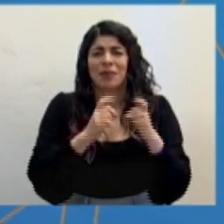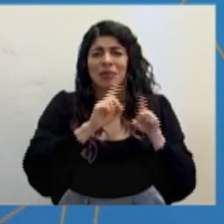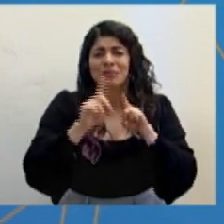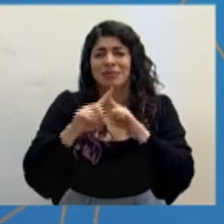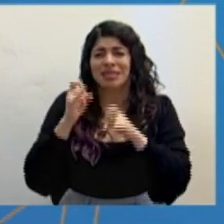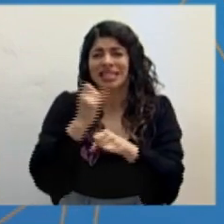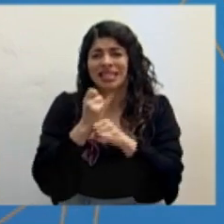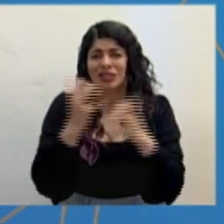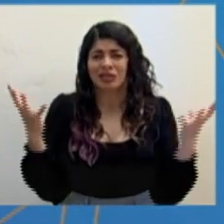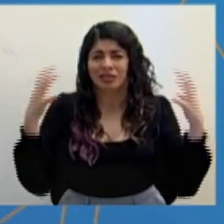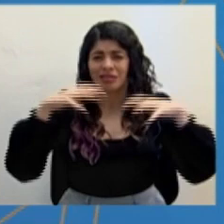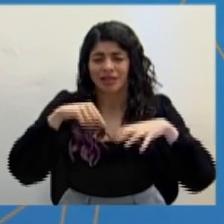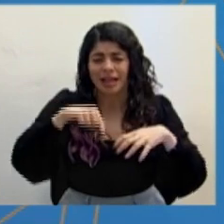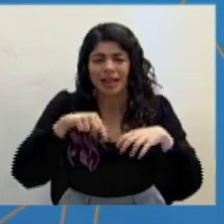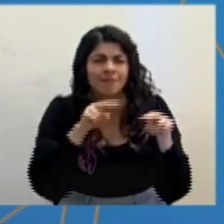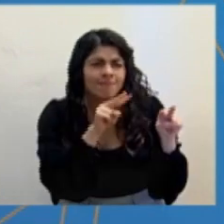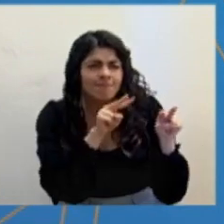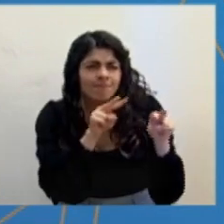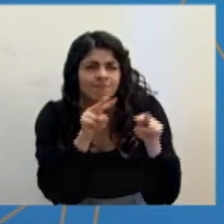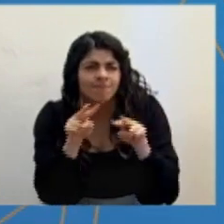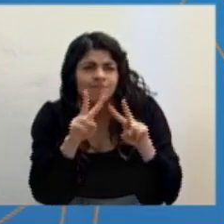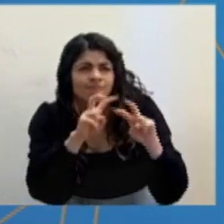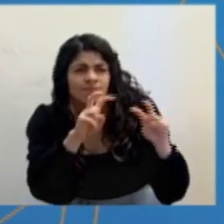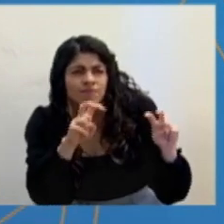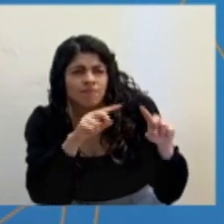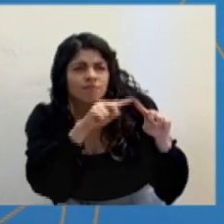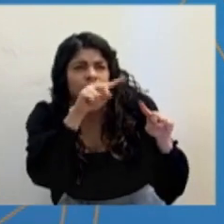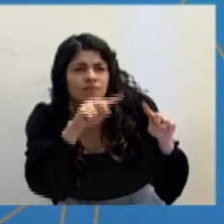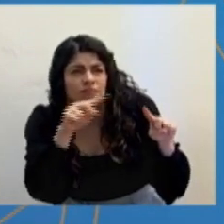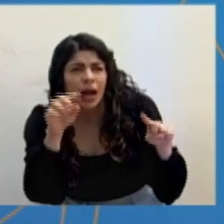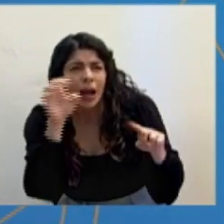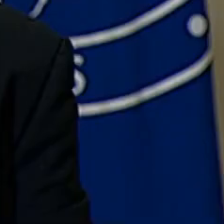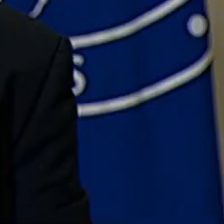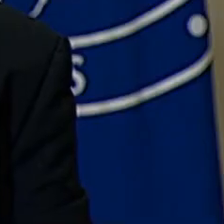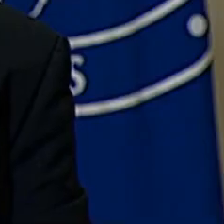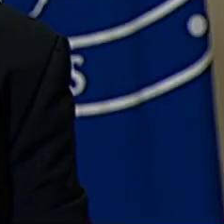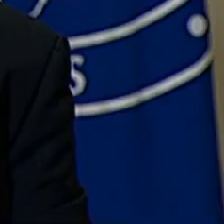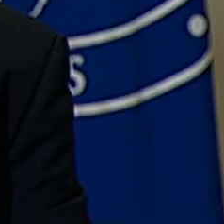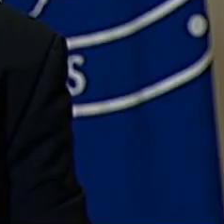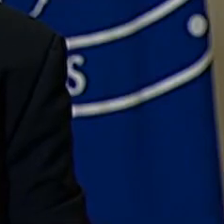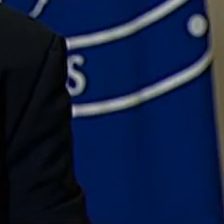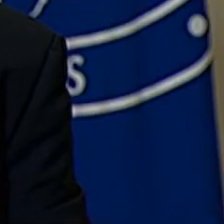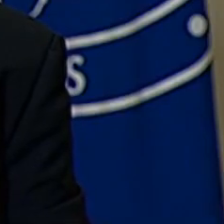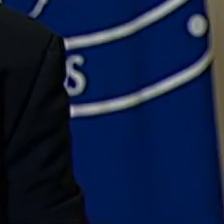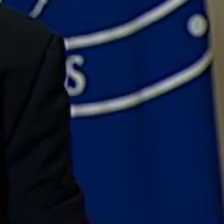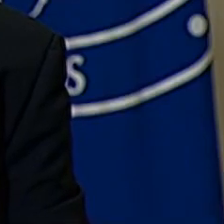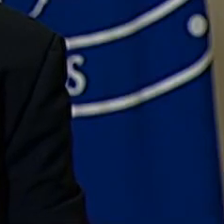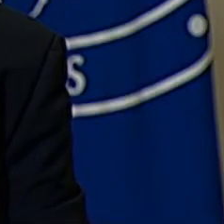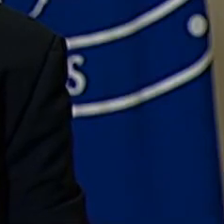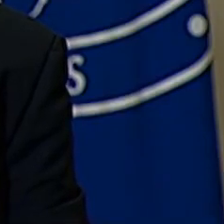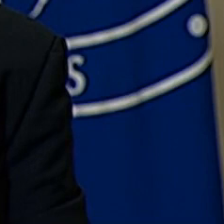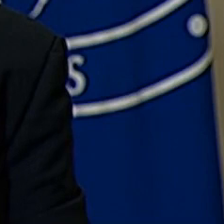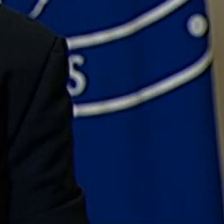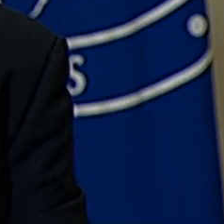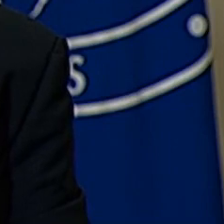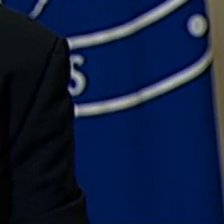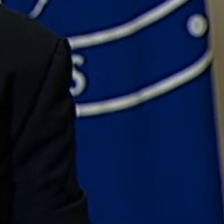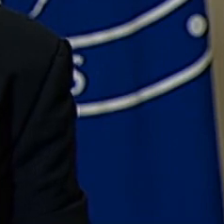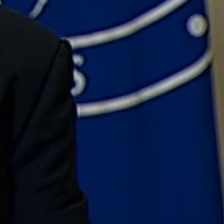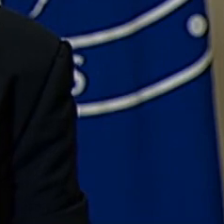que lleva el monitoreo permanente de los diferentes indicadores de la emergencia, se identificó a partir de los datos que